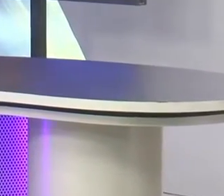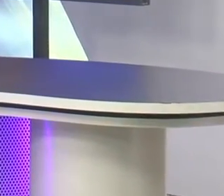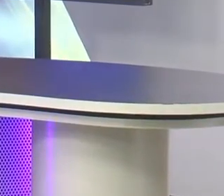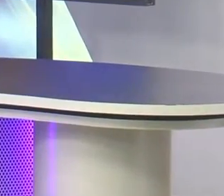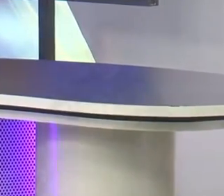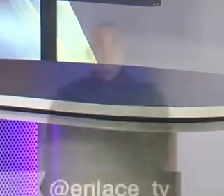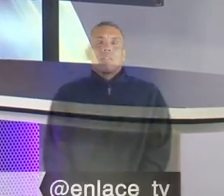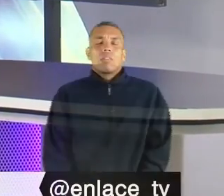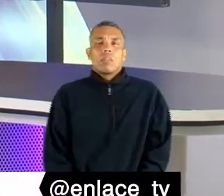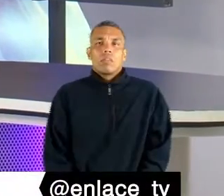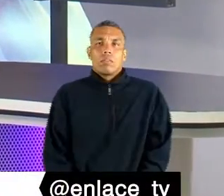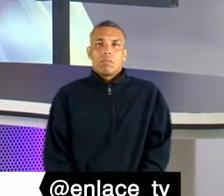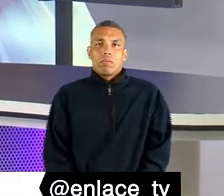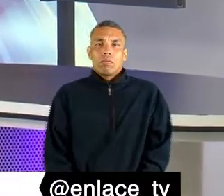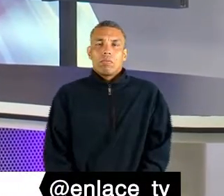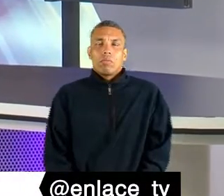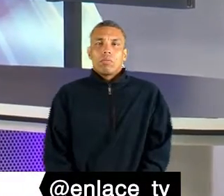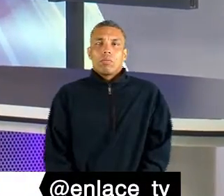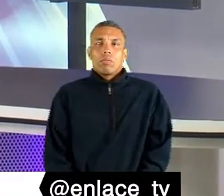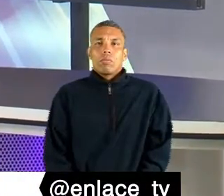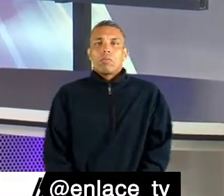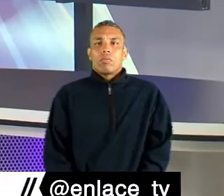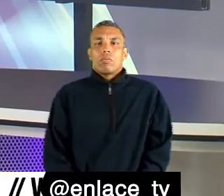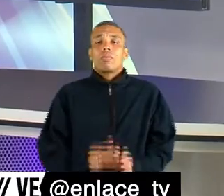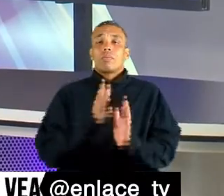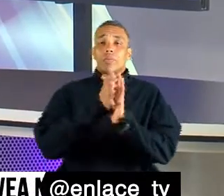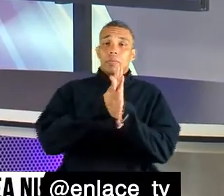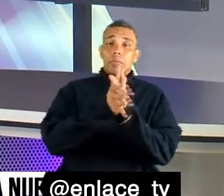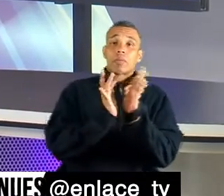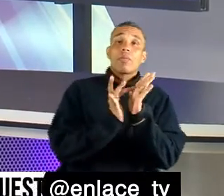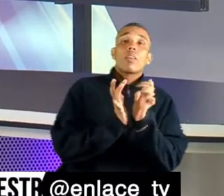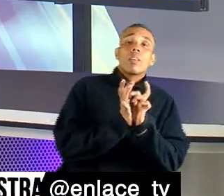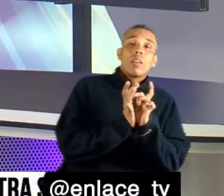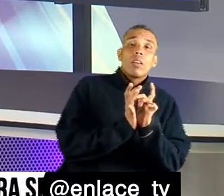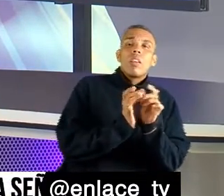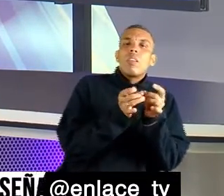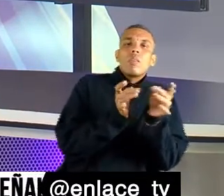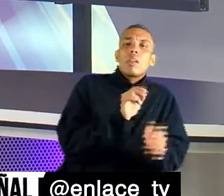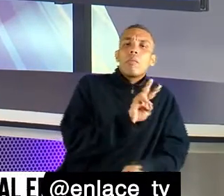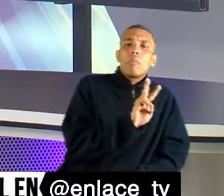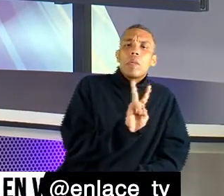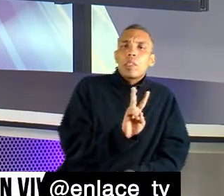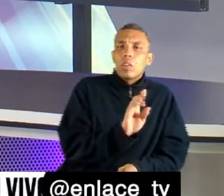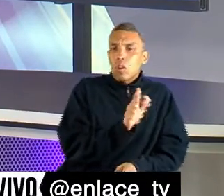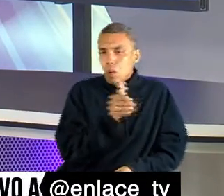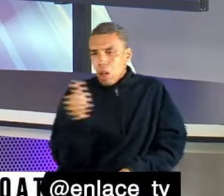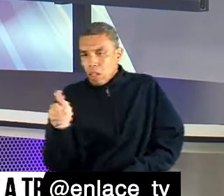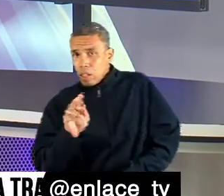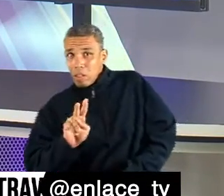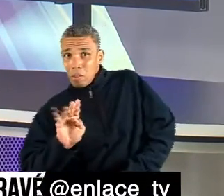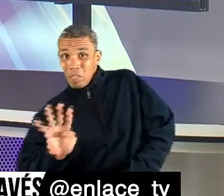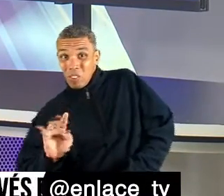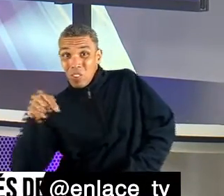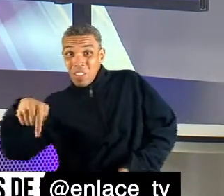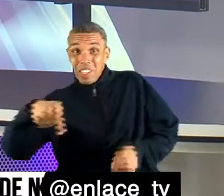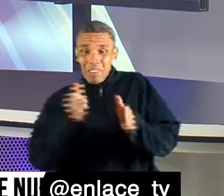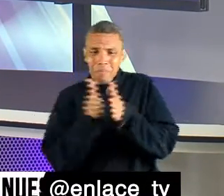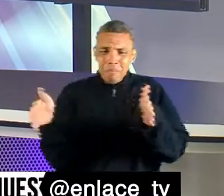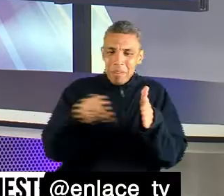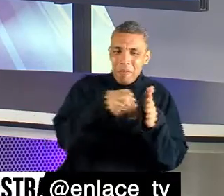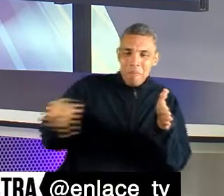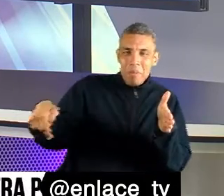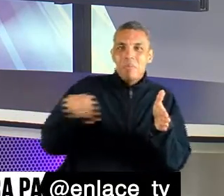Gracias por continuar con nosotros. Del 22 al 24 de abril tendrá lugar en Barranca Bermeja una nueva versión del Festival de Bandas Folclóricas.